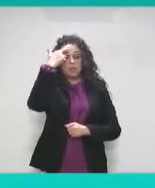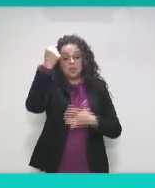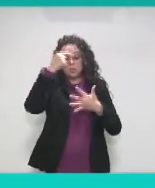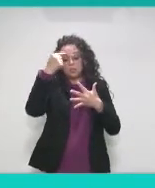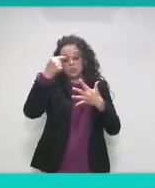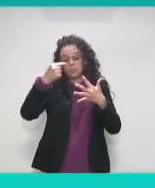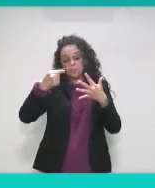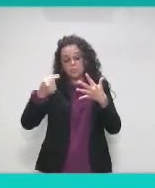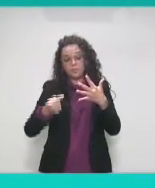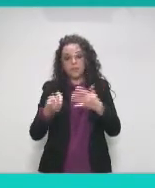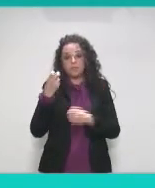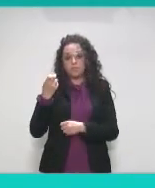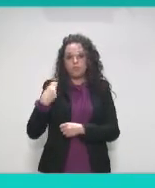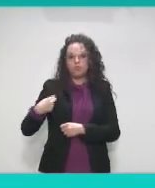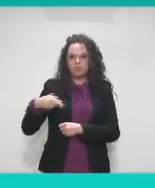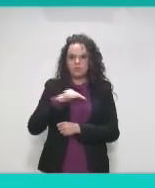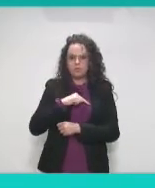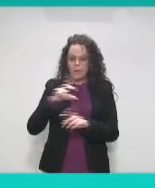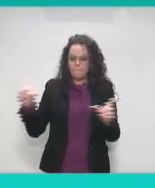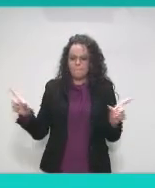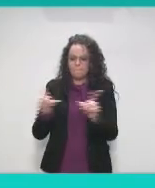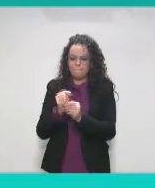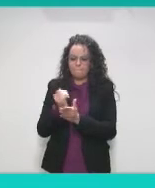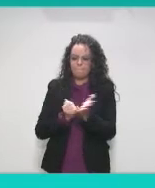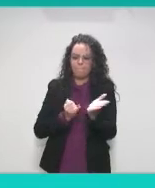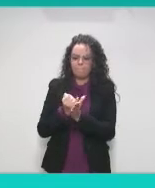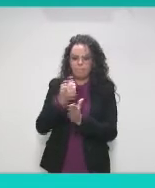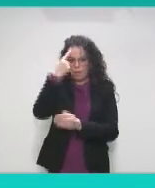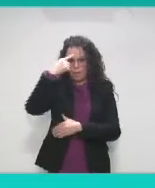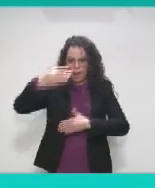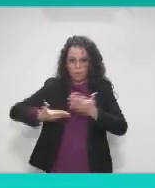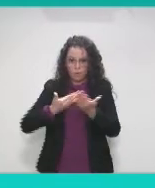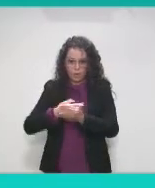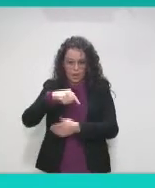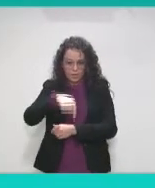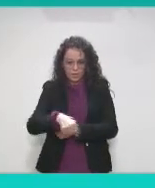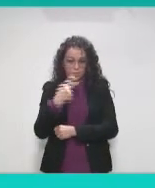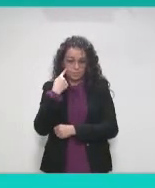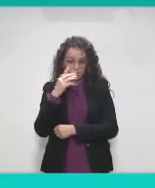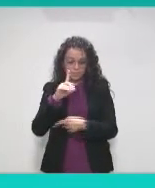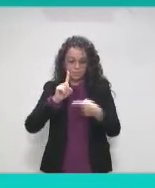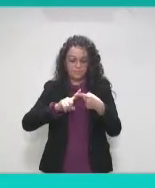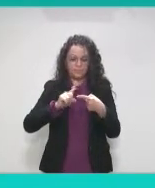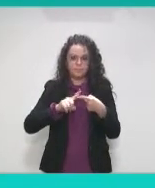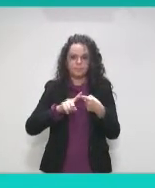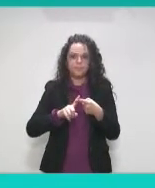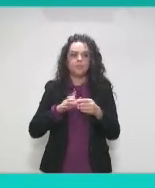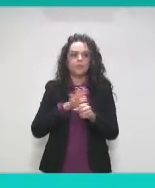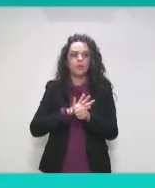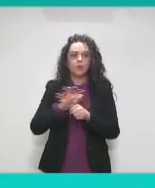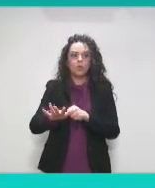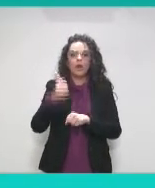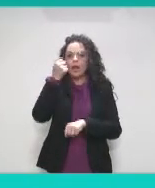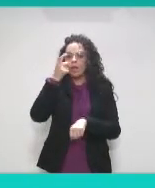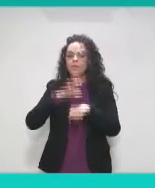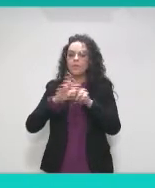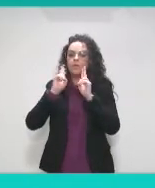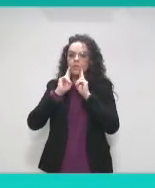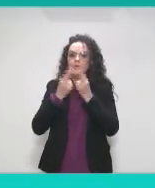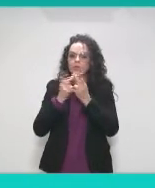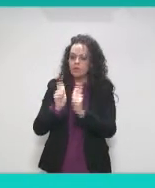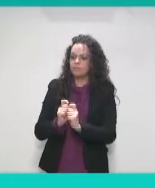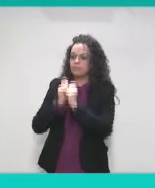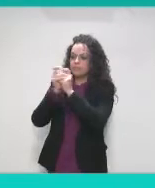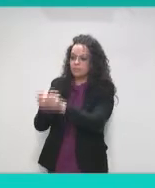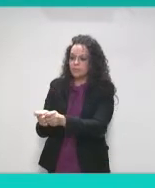lo cual la ponencia a mi cargo concluimos lo siguiente primero no se advirtió a qué unidad administrativa se turnó la